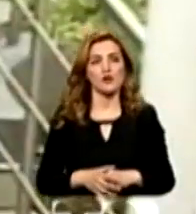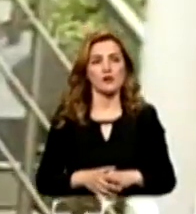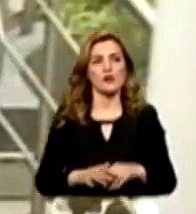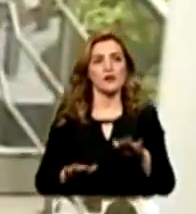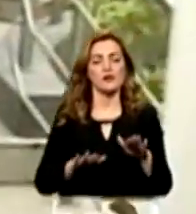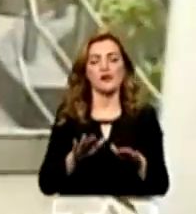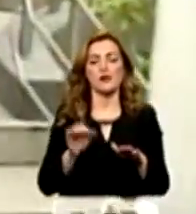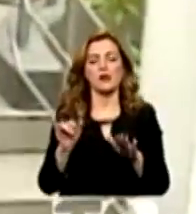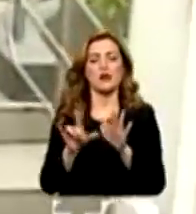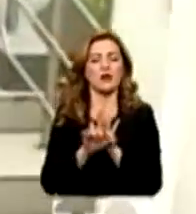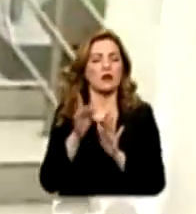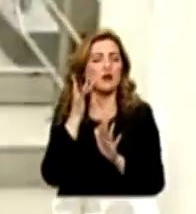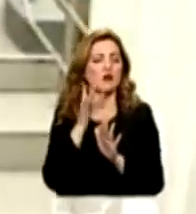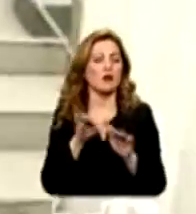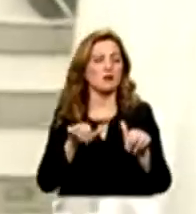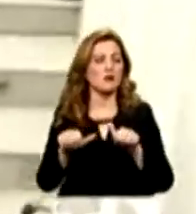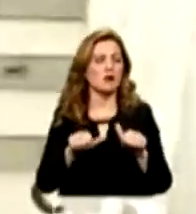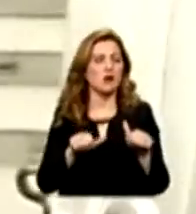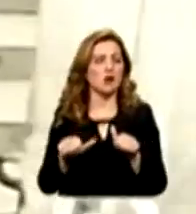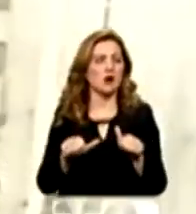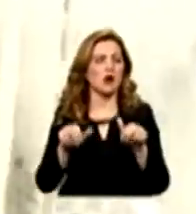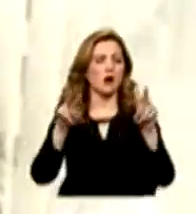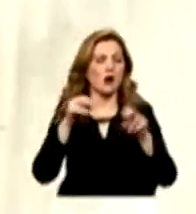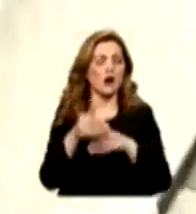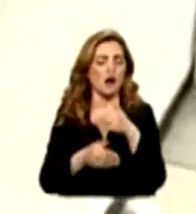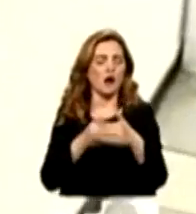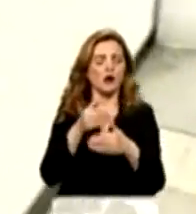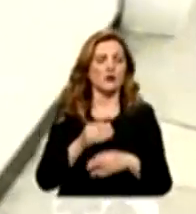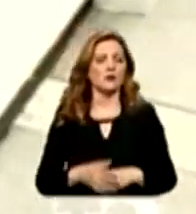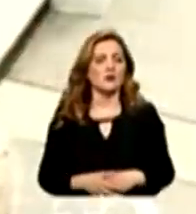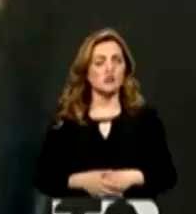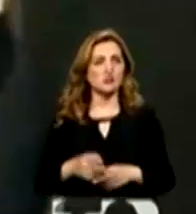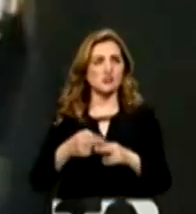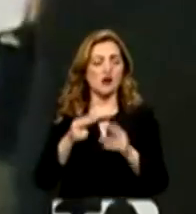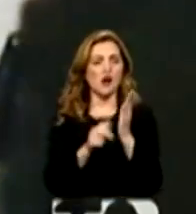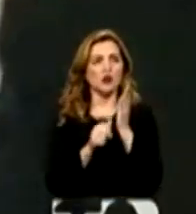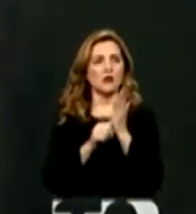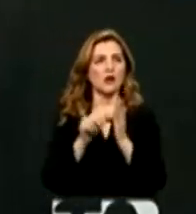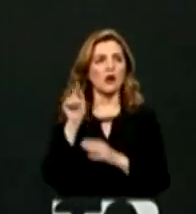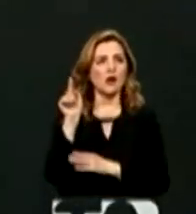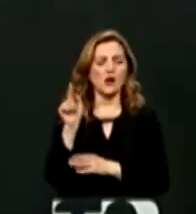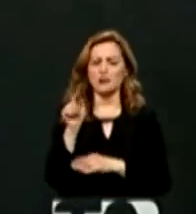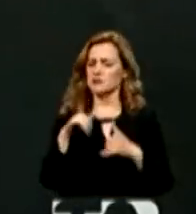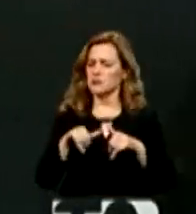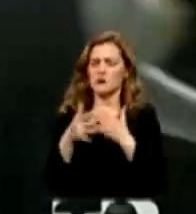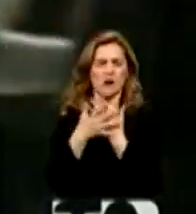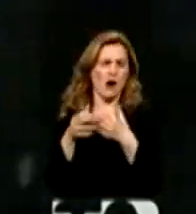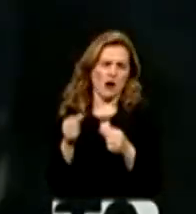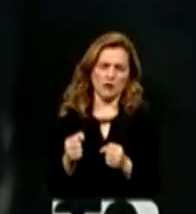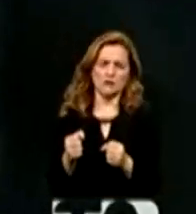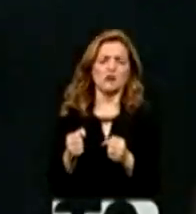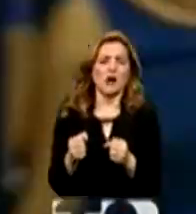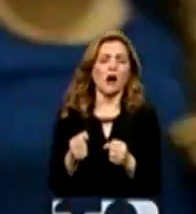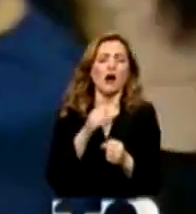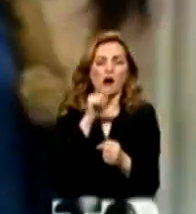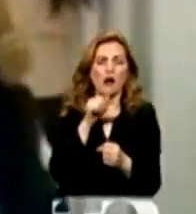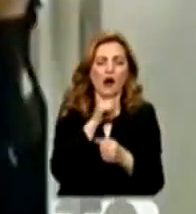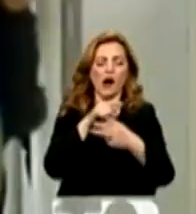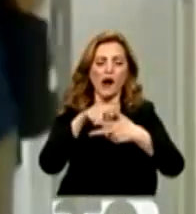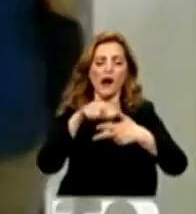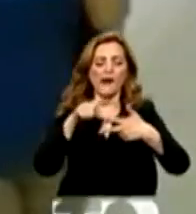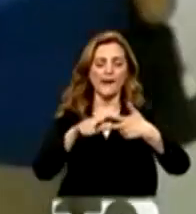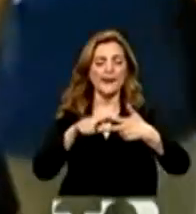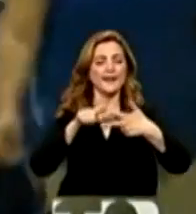no de irregularidades administrativas en el mencionado proceso. El exministro Iván Espinel permanece aún detenido y afronta 2